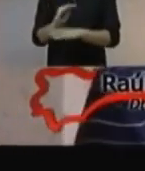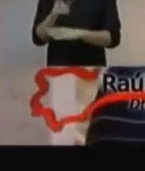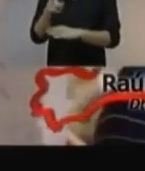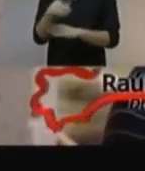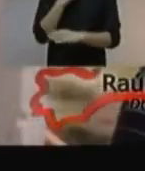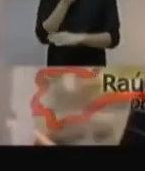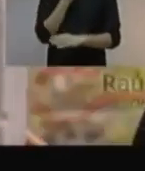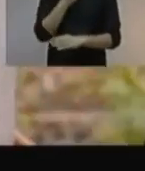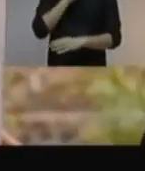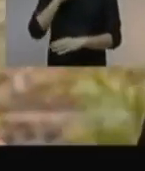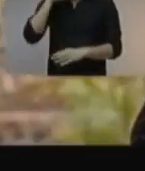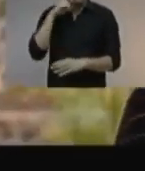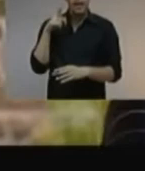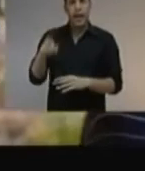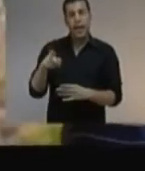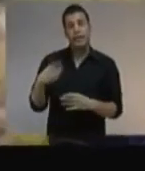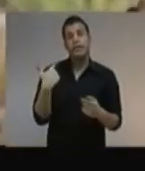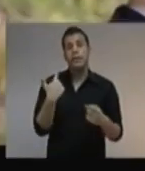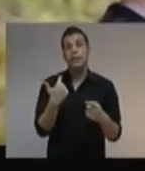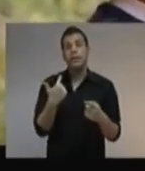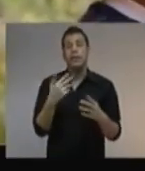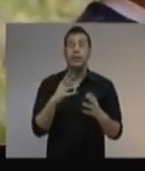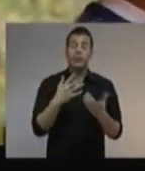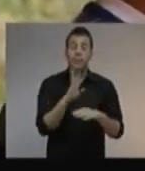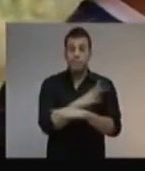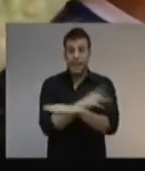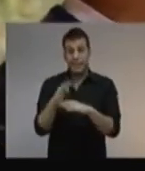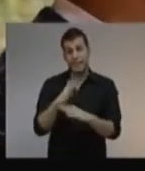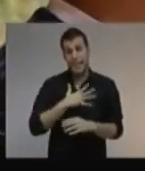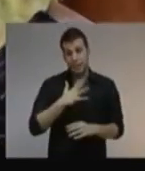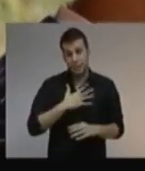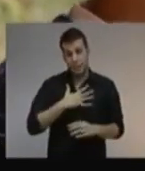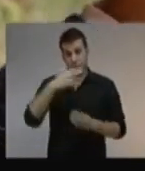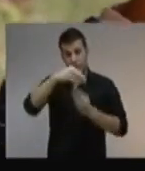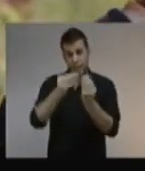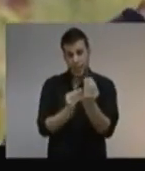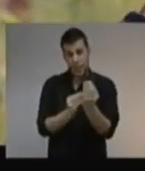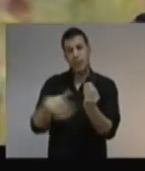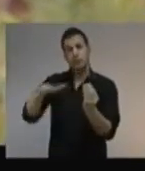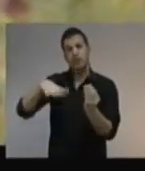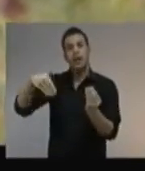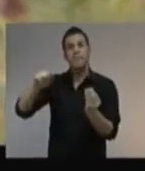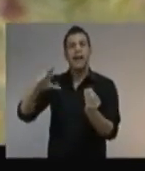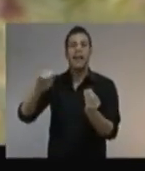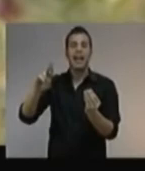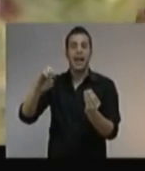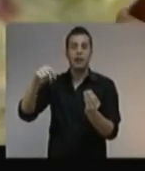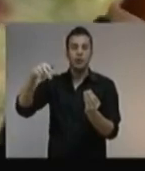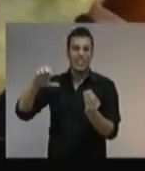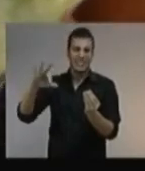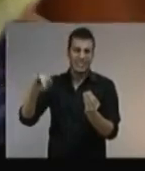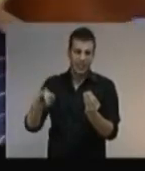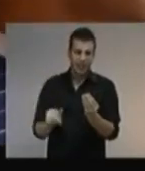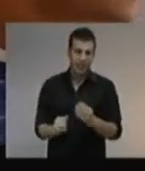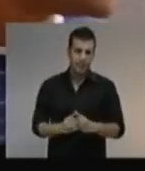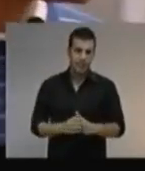riqueza natural de la isla. Una serie de endemismos, que solo existe una serie de plantas, lo que es en la isla de Gran Canaria y en la zona de la Macaronesia. ¿Qué